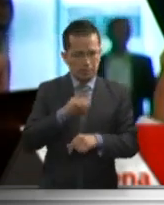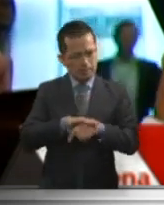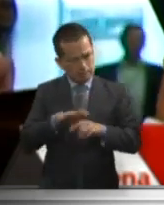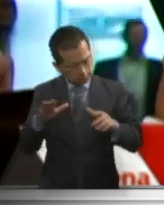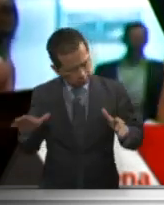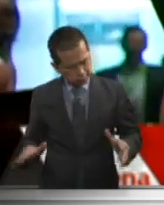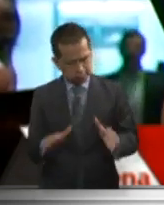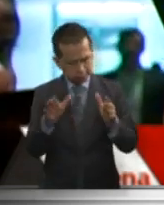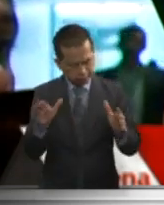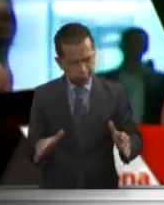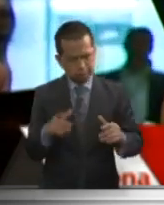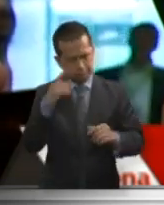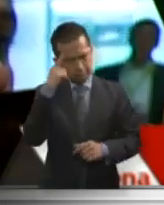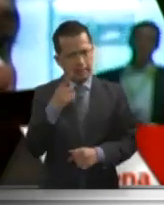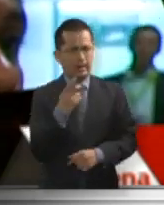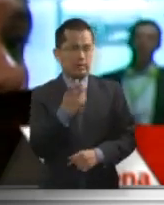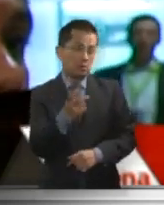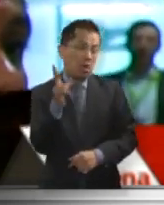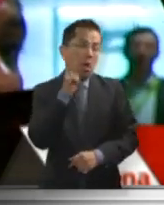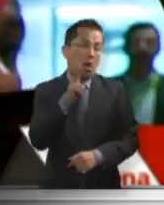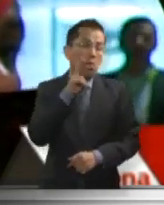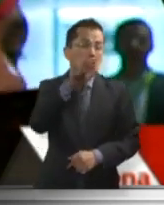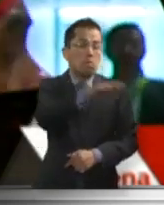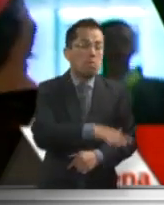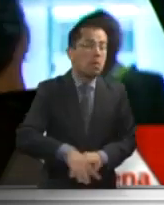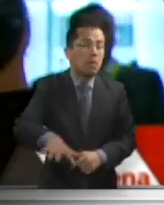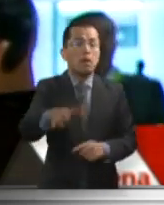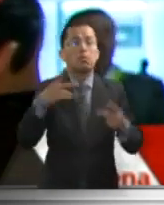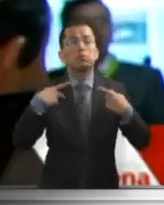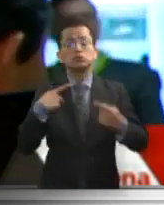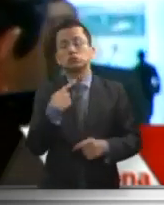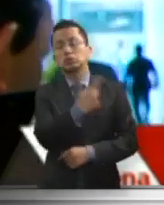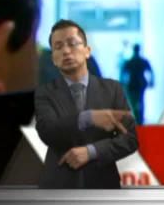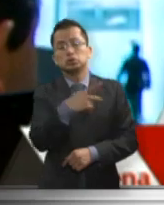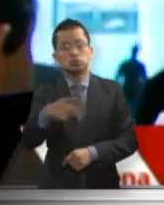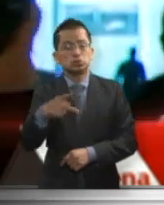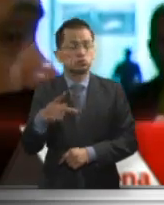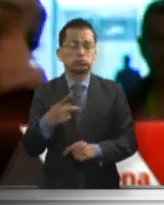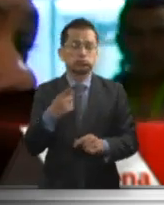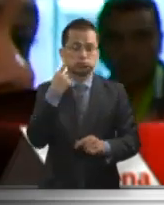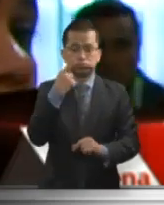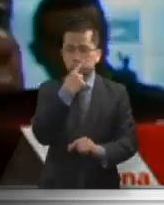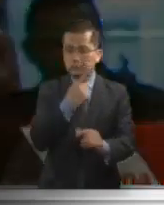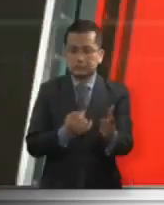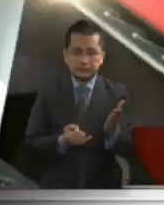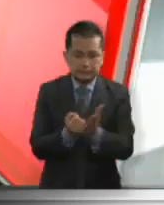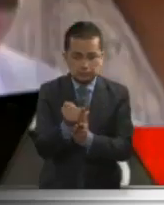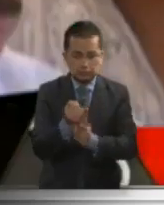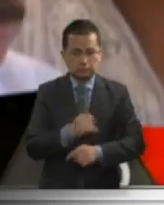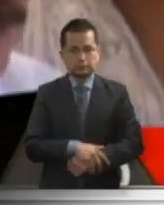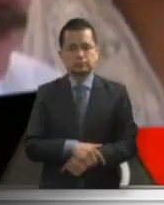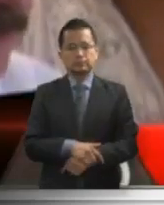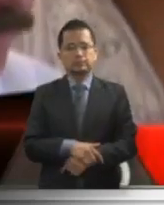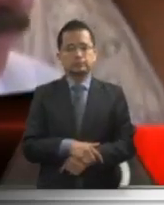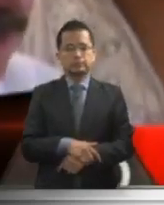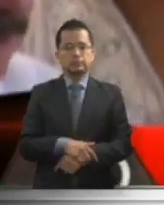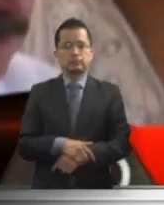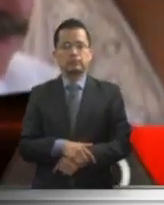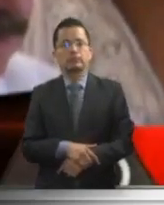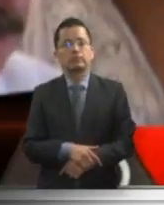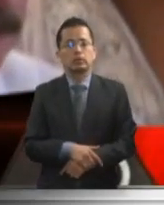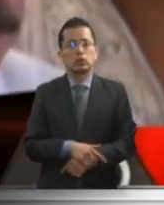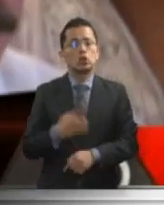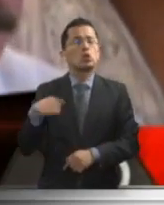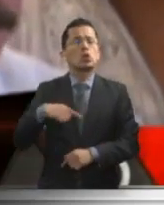la población y las decisiones que con esto implicaría el futuro. Proponemos impulsar